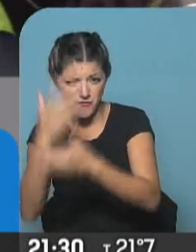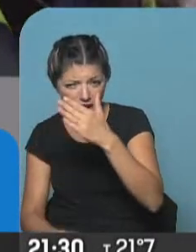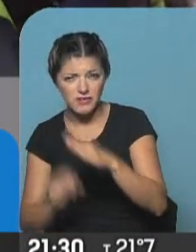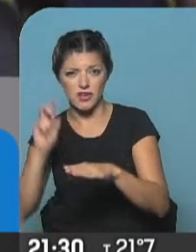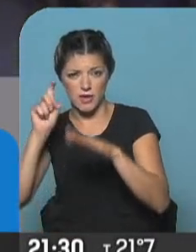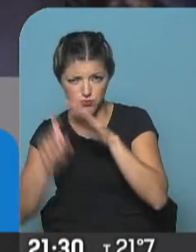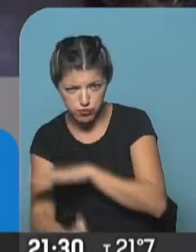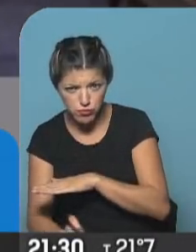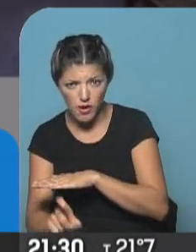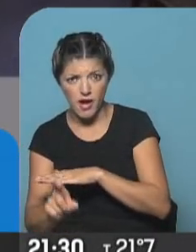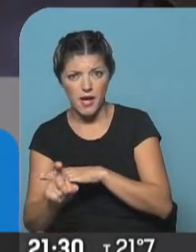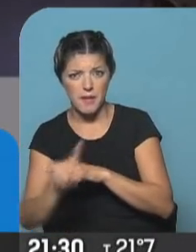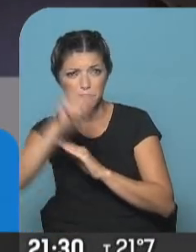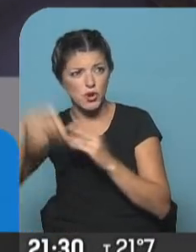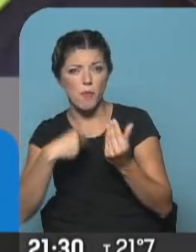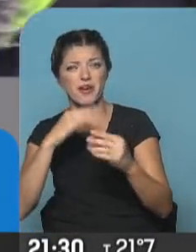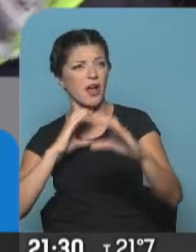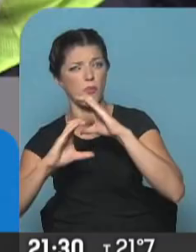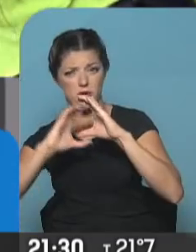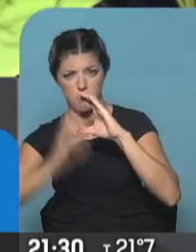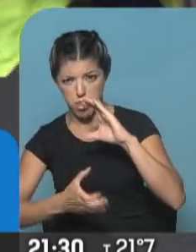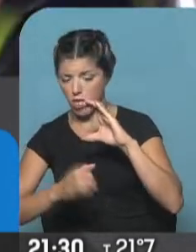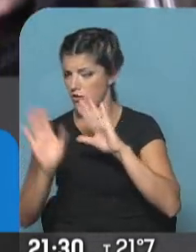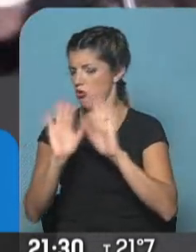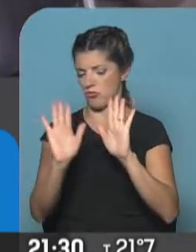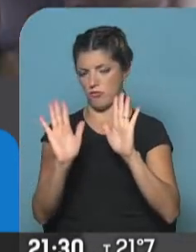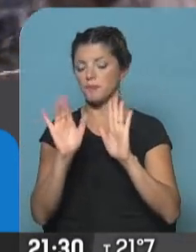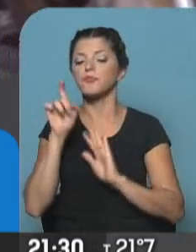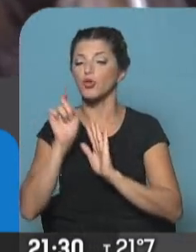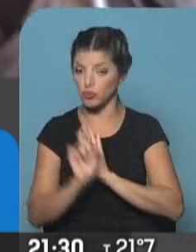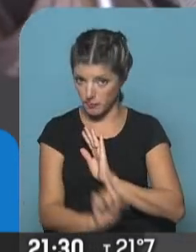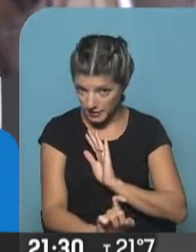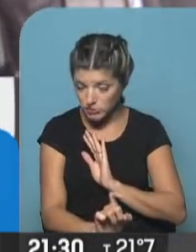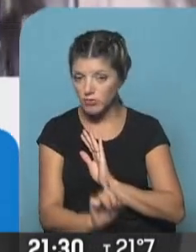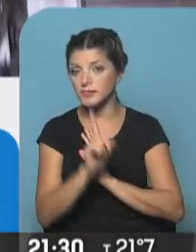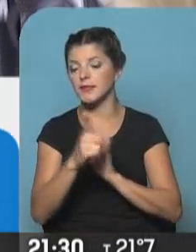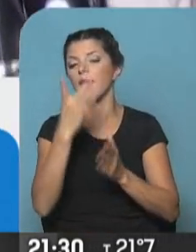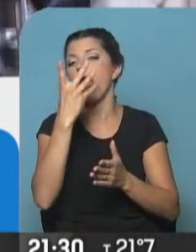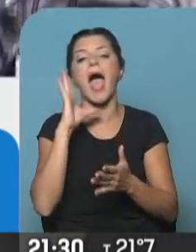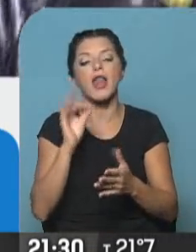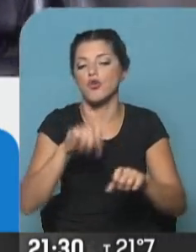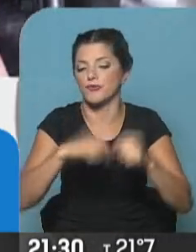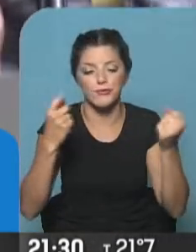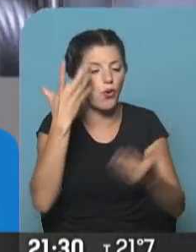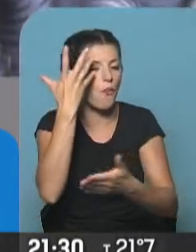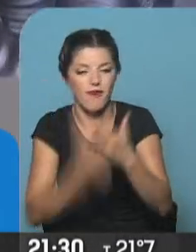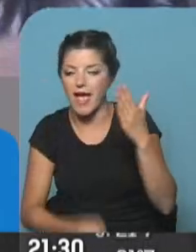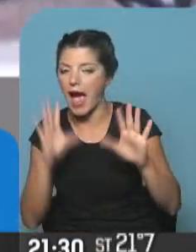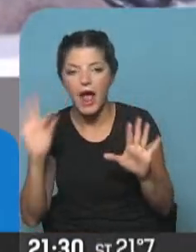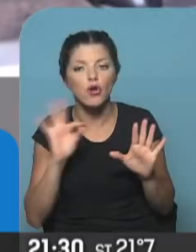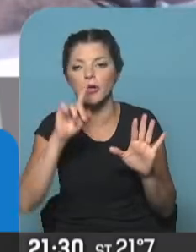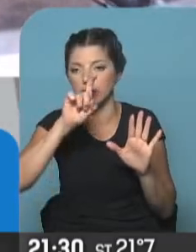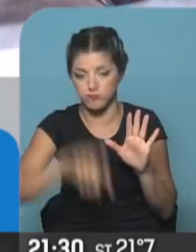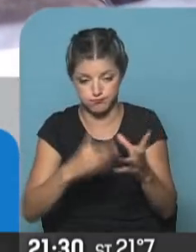problema de comunicación. La desgracia del submarino pasó por situaciones que vivió el submarino, que no tuvieron que ver con